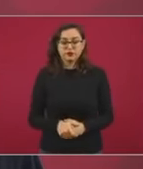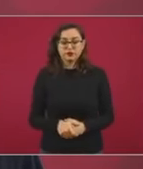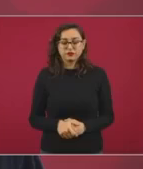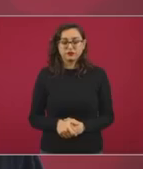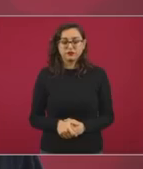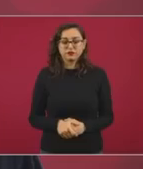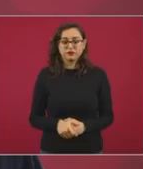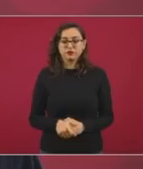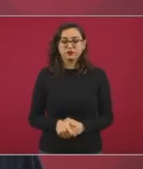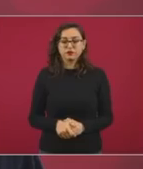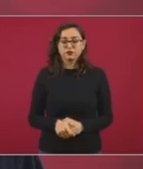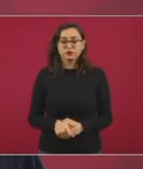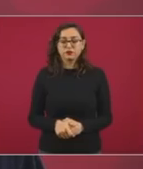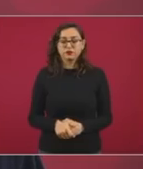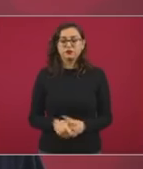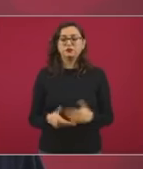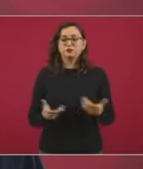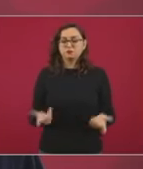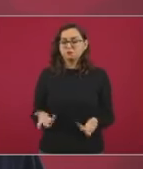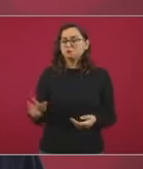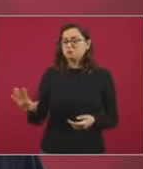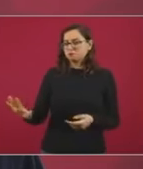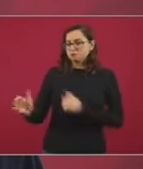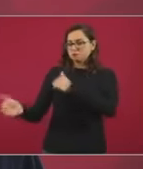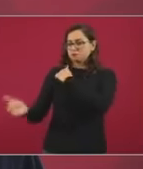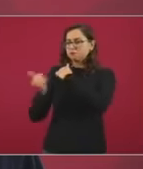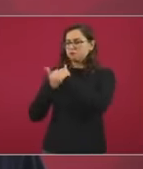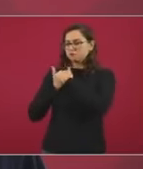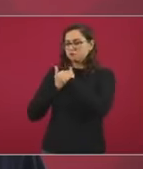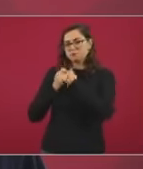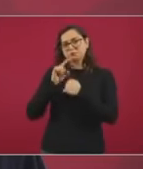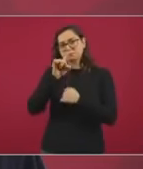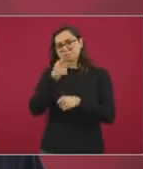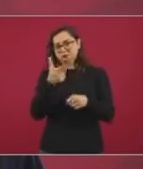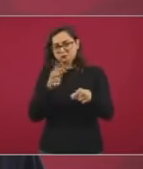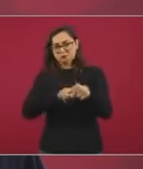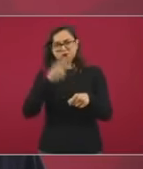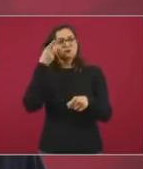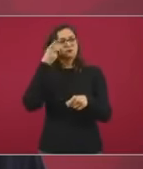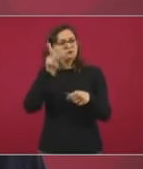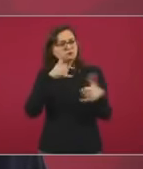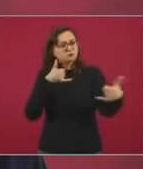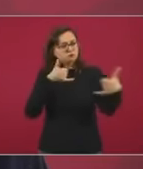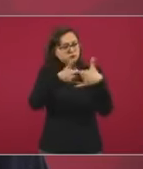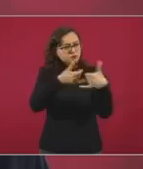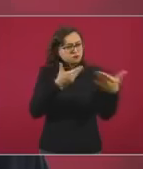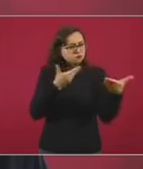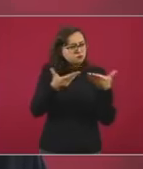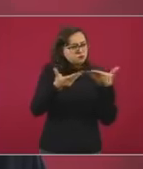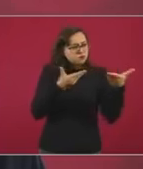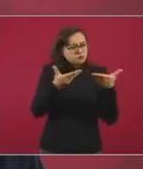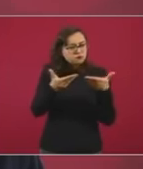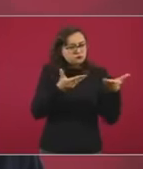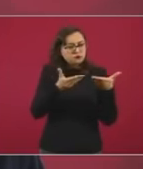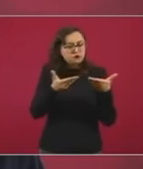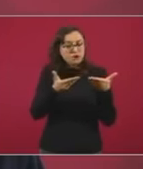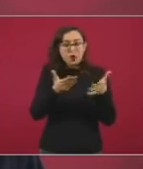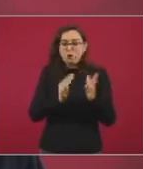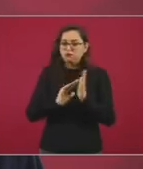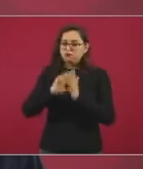Entonces hablamos con los dueños del hospital, se portaron bien y hubo una disminución, una